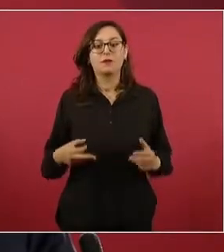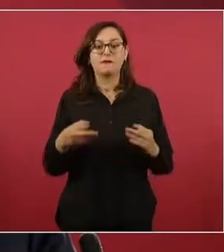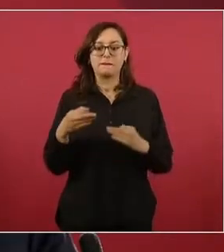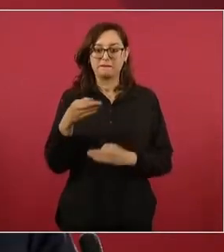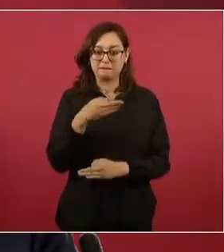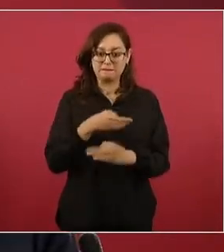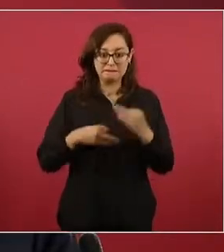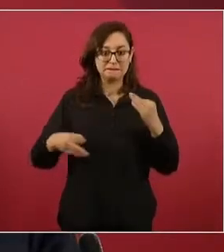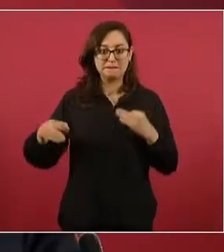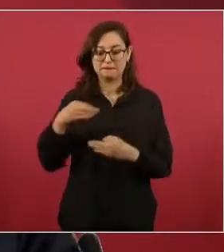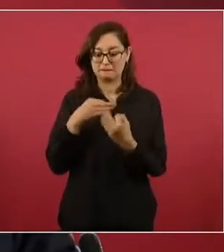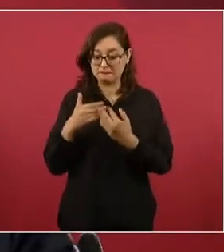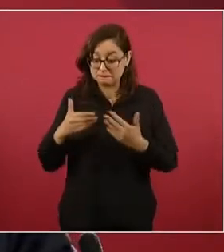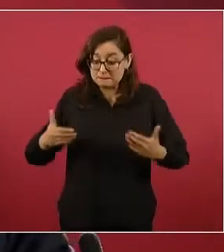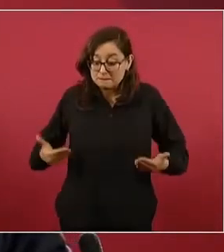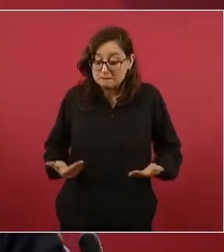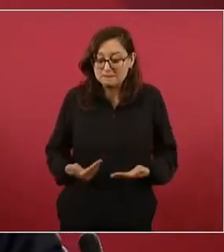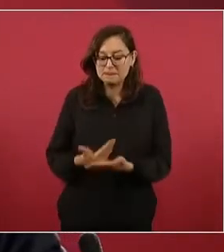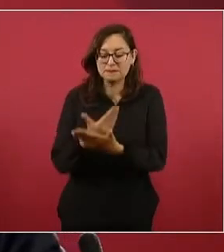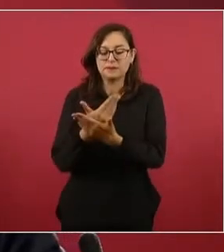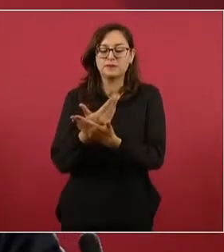nacemos buenos,